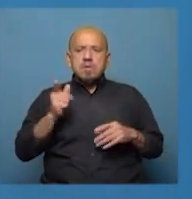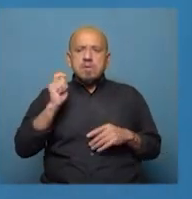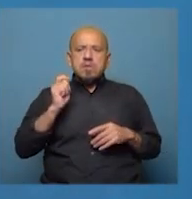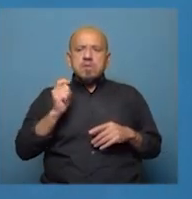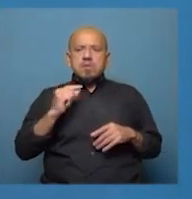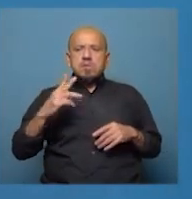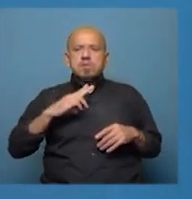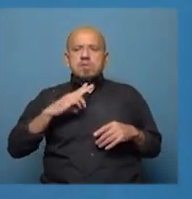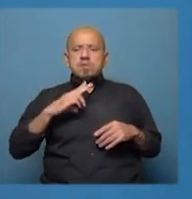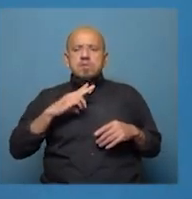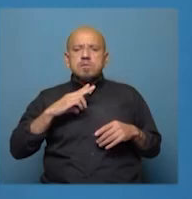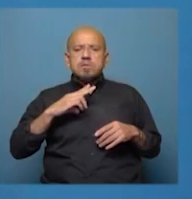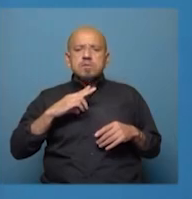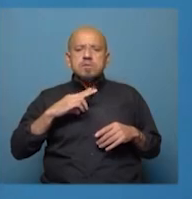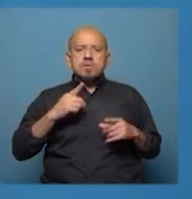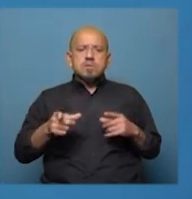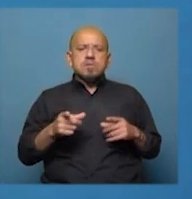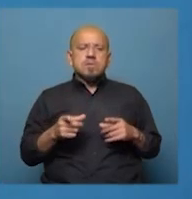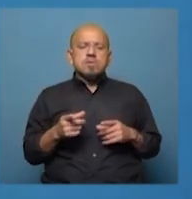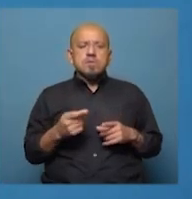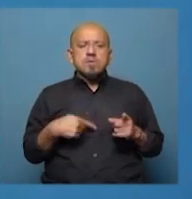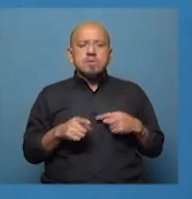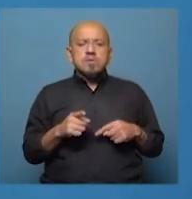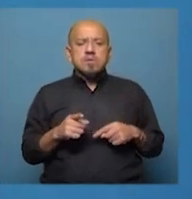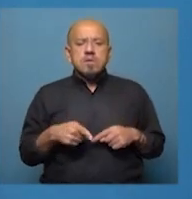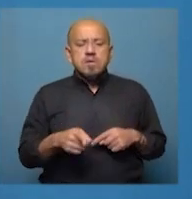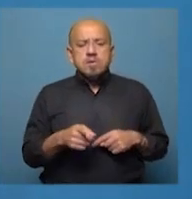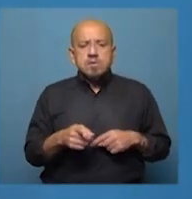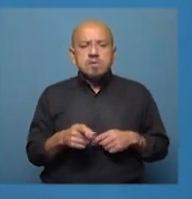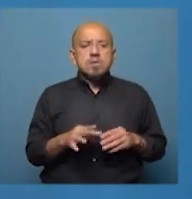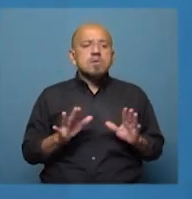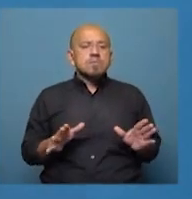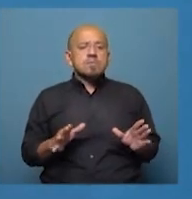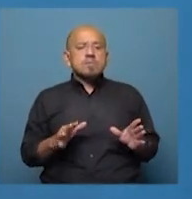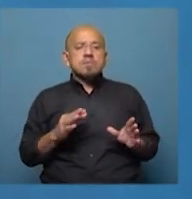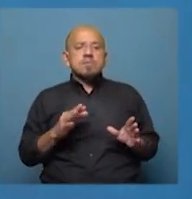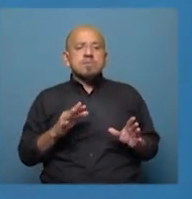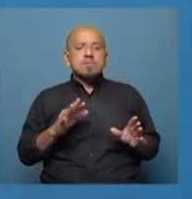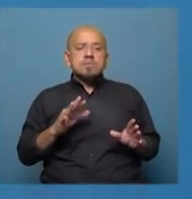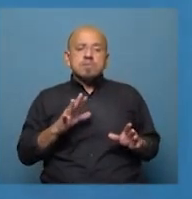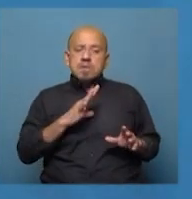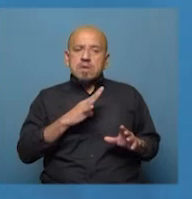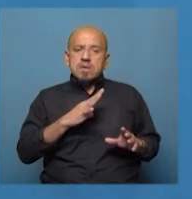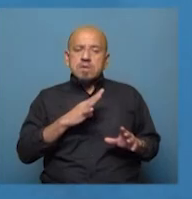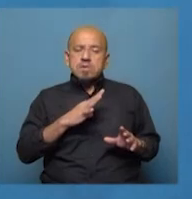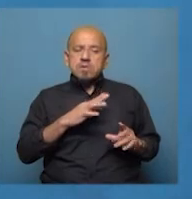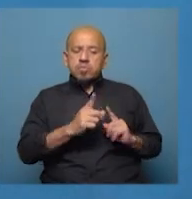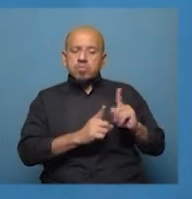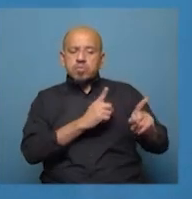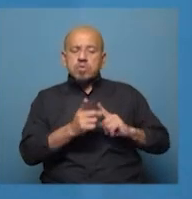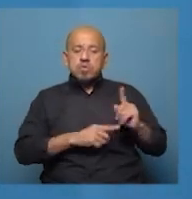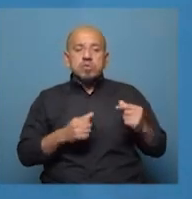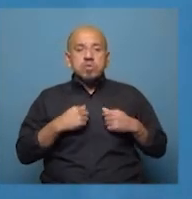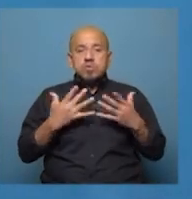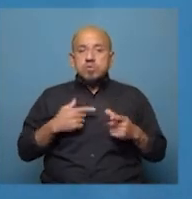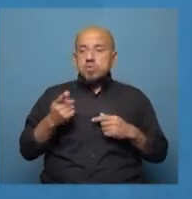privado un medicamento x tú vas a la farmacia y te dicen no tenemos un similar puede el paciente directamente decir no yo quiero